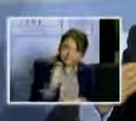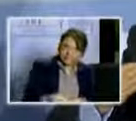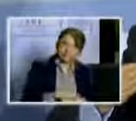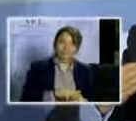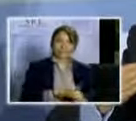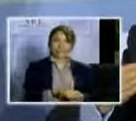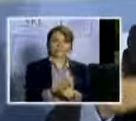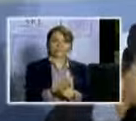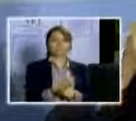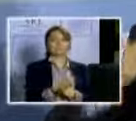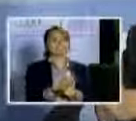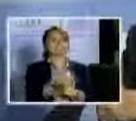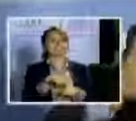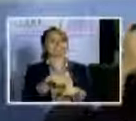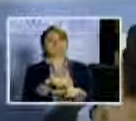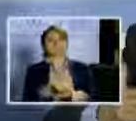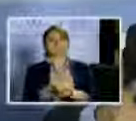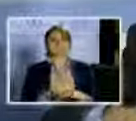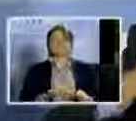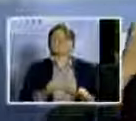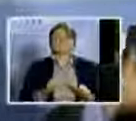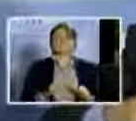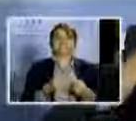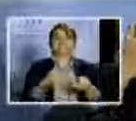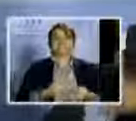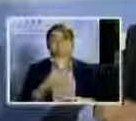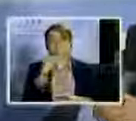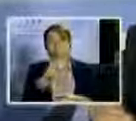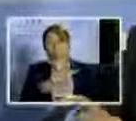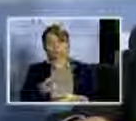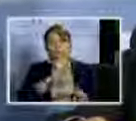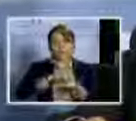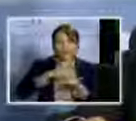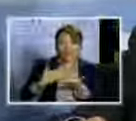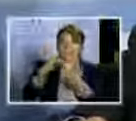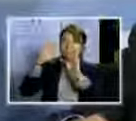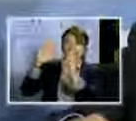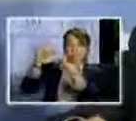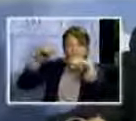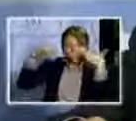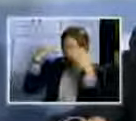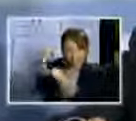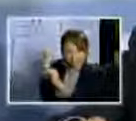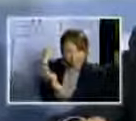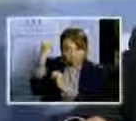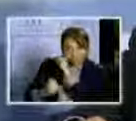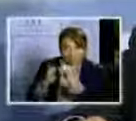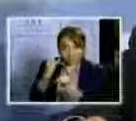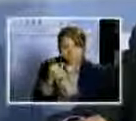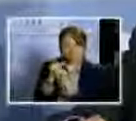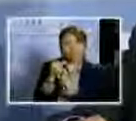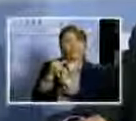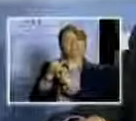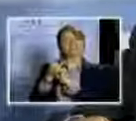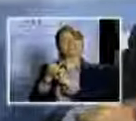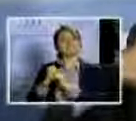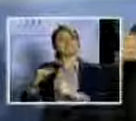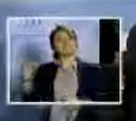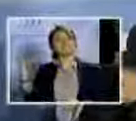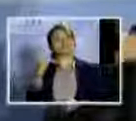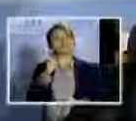derecho internacional. Y de ahí que seamos promotores incansables de la solución pacífica a las controversias y